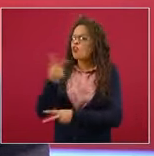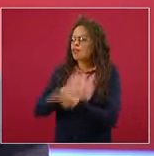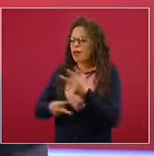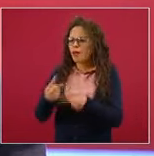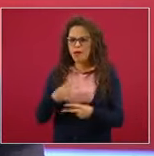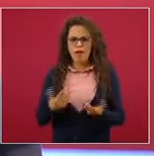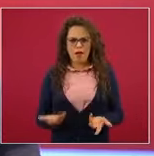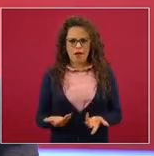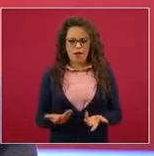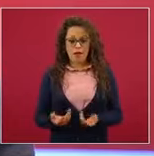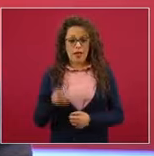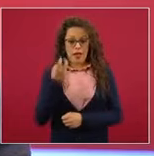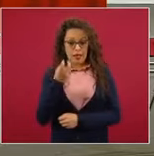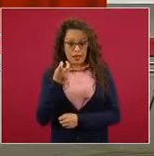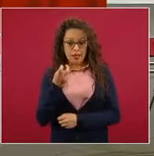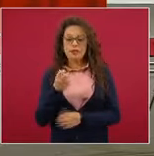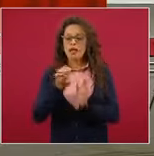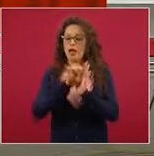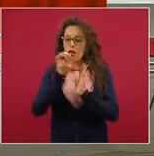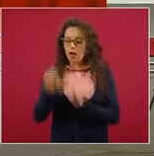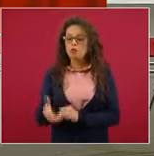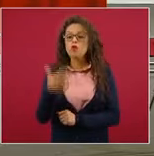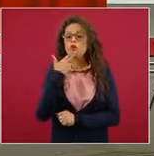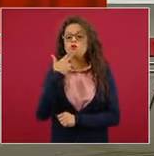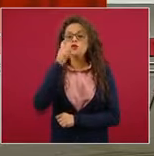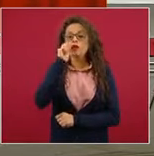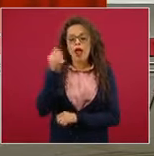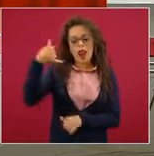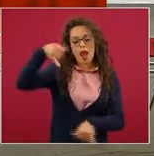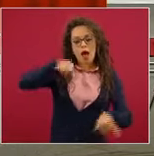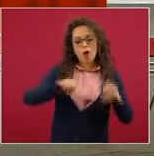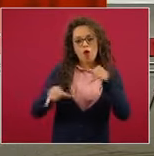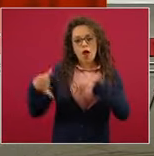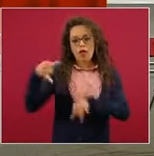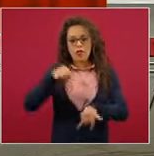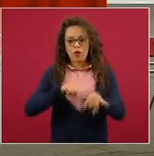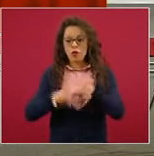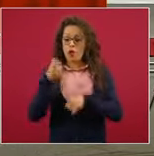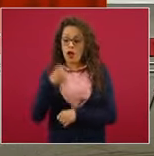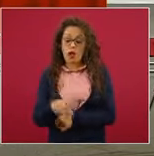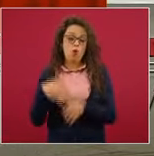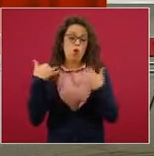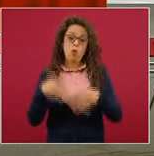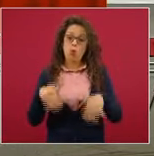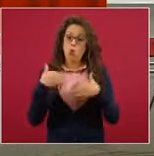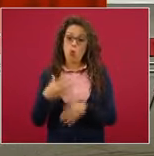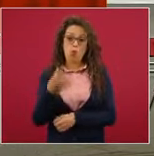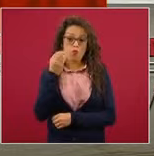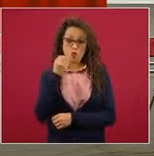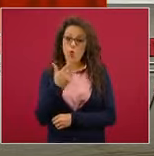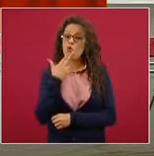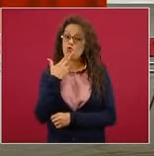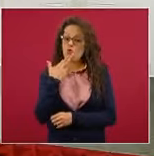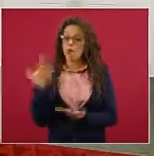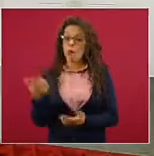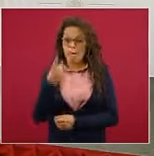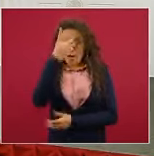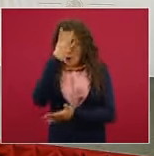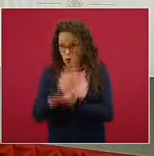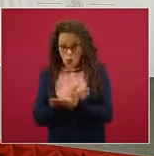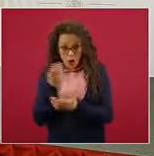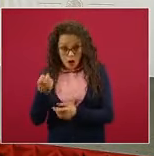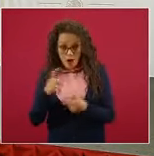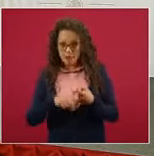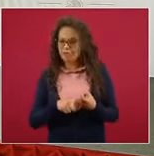recursos, como el uso del laboratorio, es uno de gran utilidad, pero no es el único. No